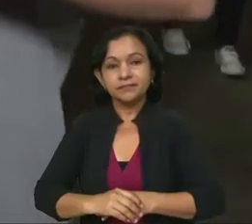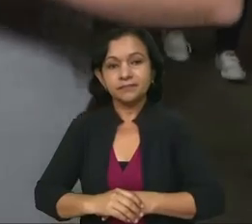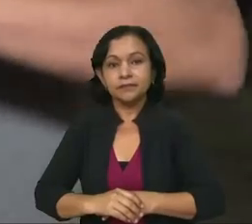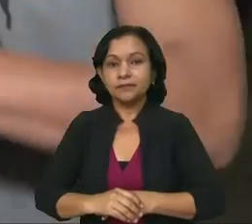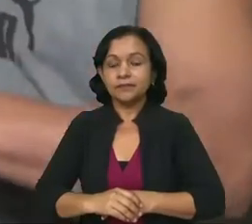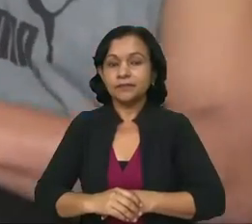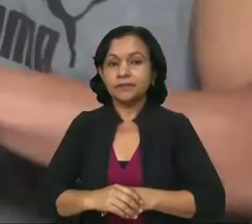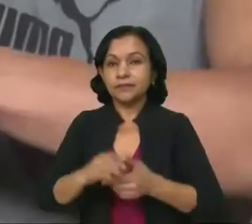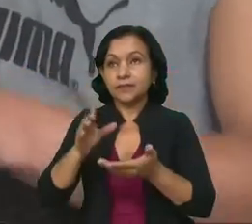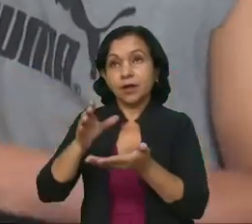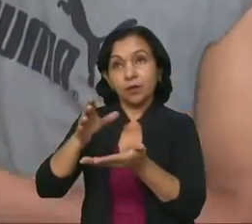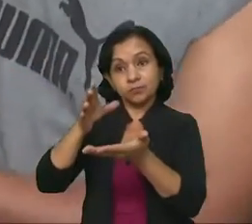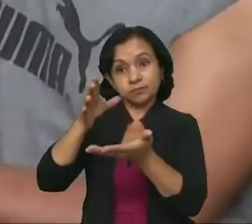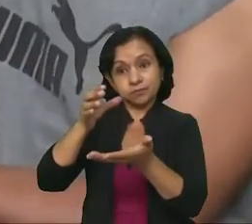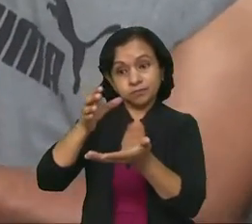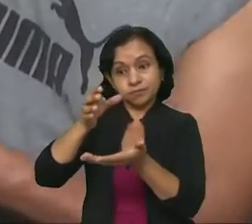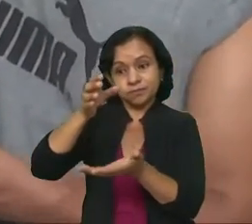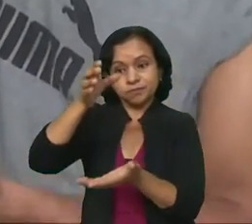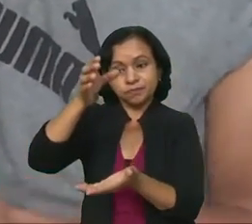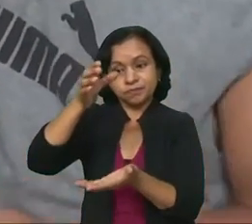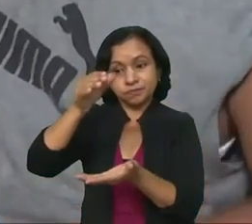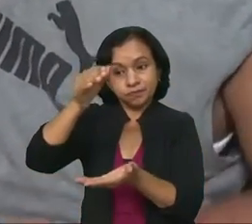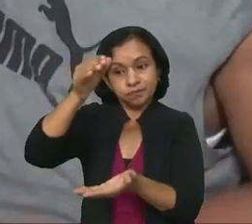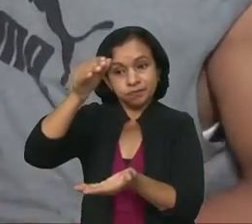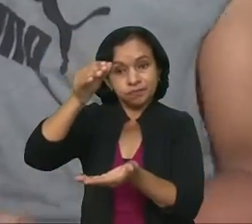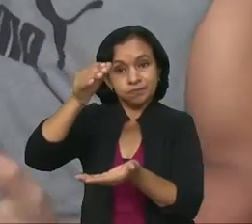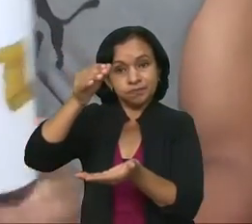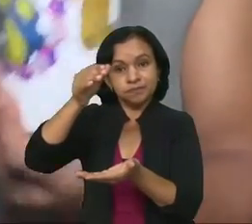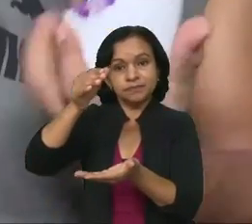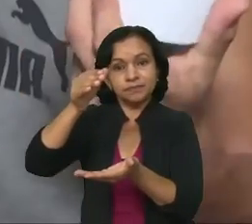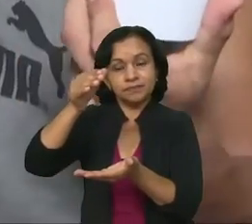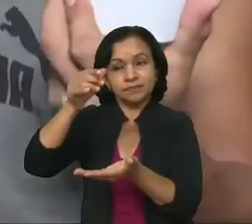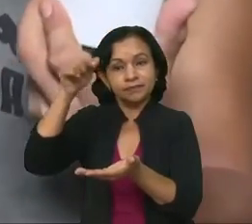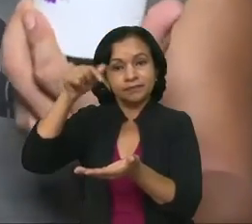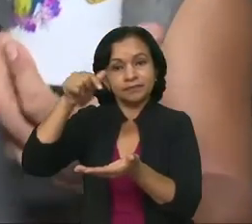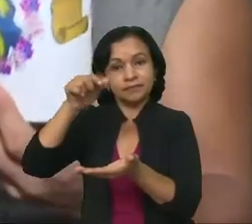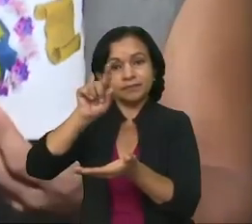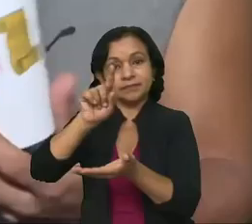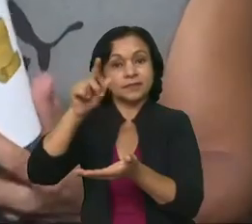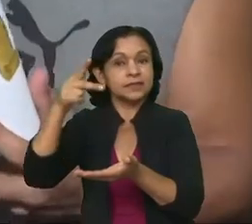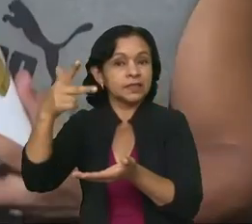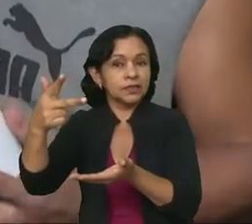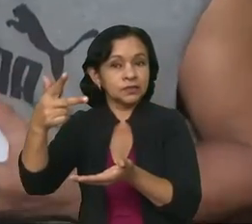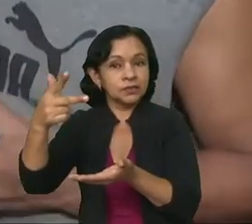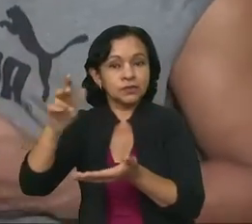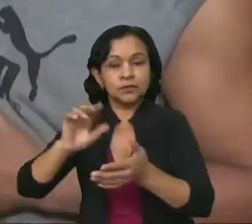Vamos con estos pachoncitos también, un poquito más grandes, a 18.